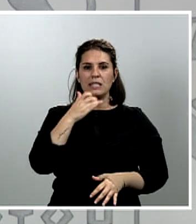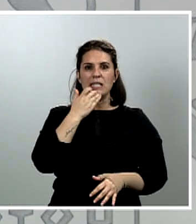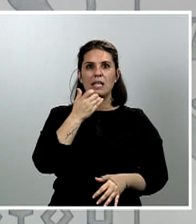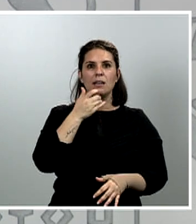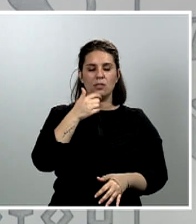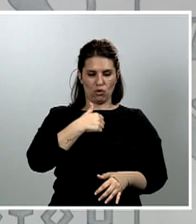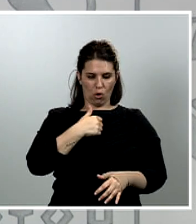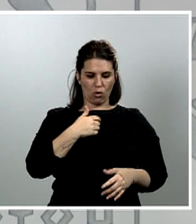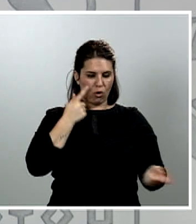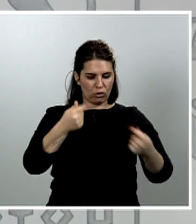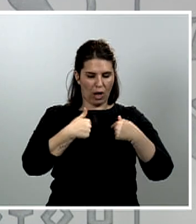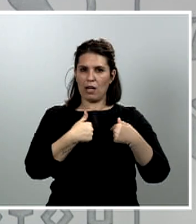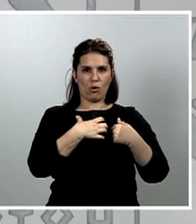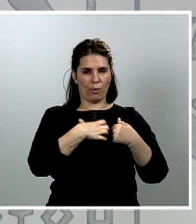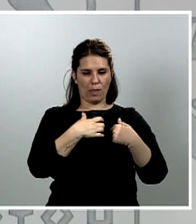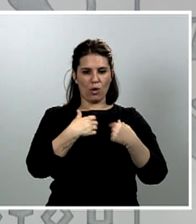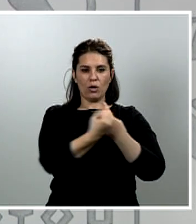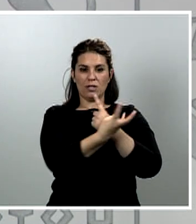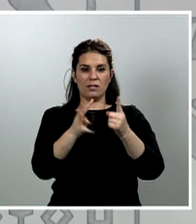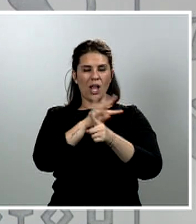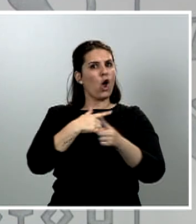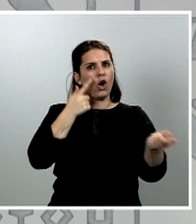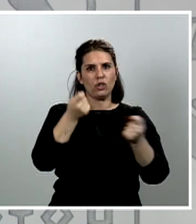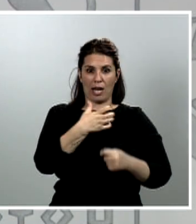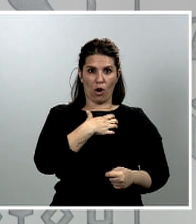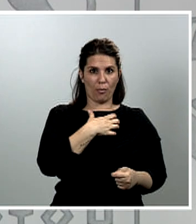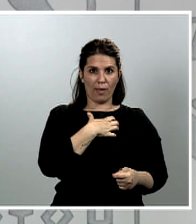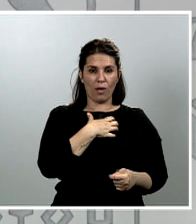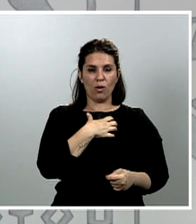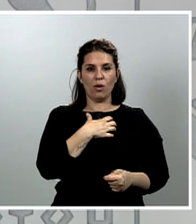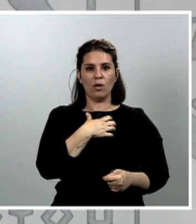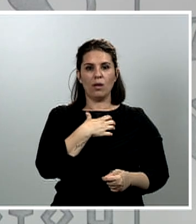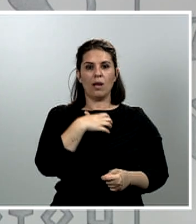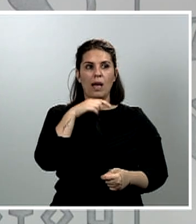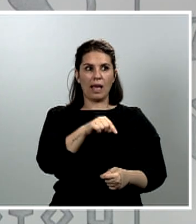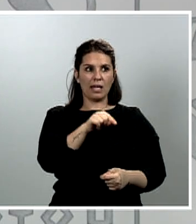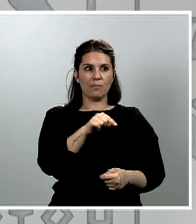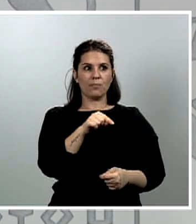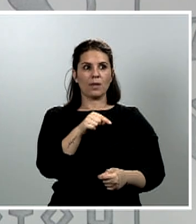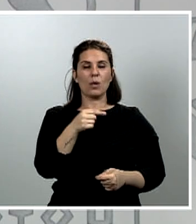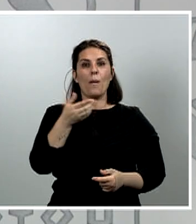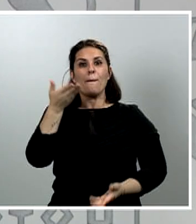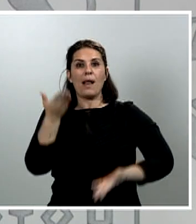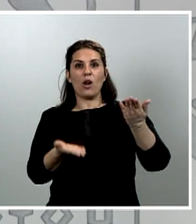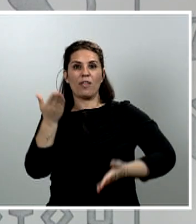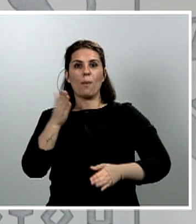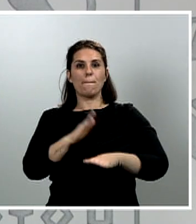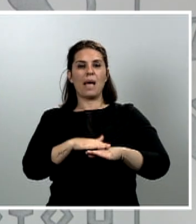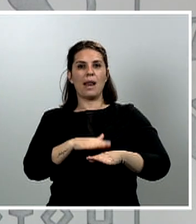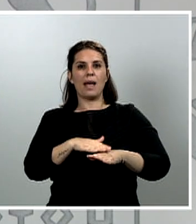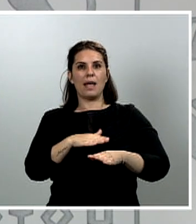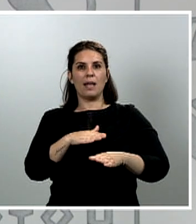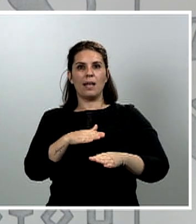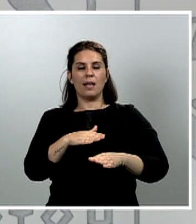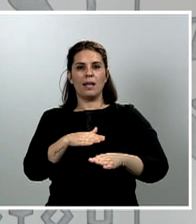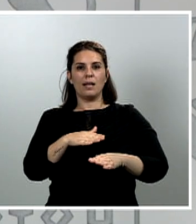contactos, pues probablemente estará en una situación en la que la valoración para tomar medidas de alivio será menor que una en la que,